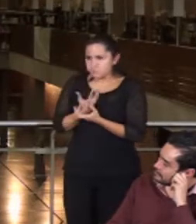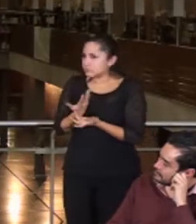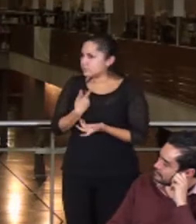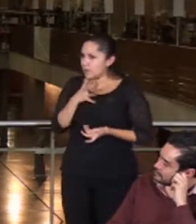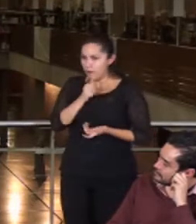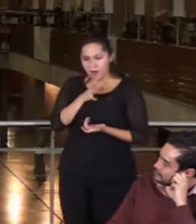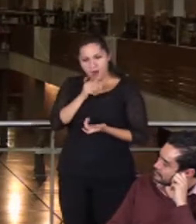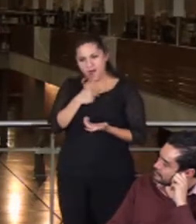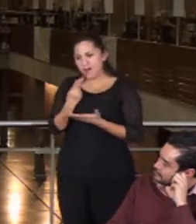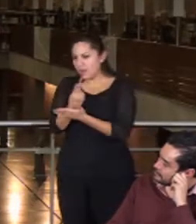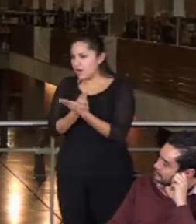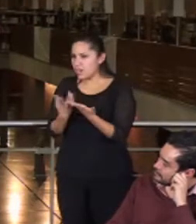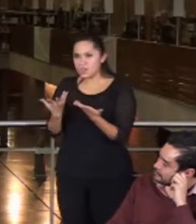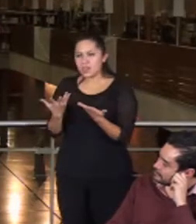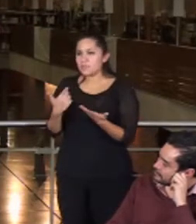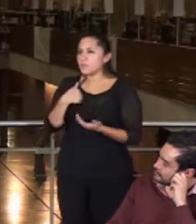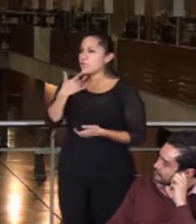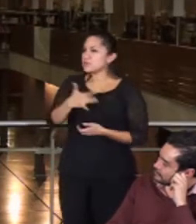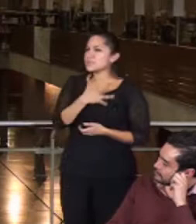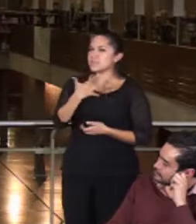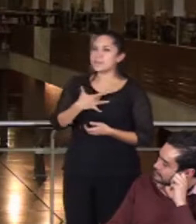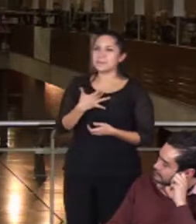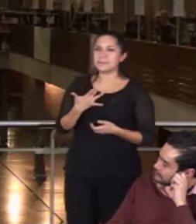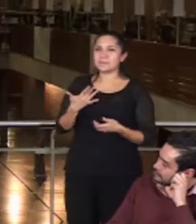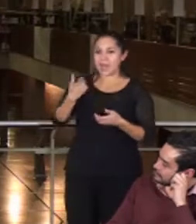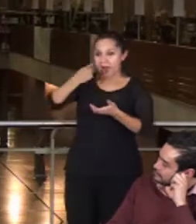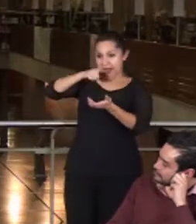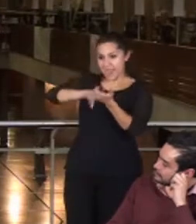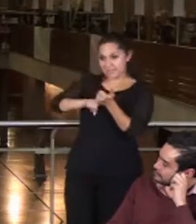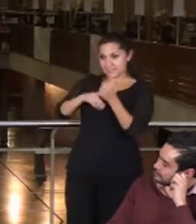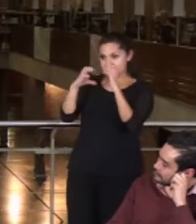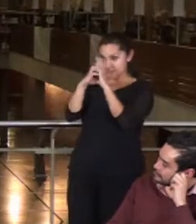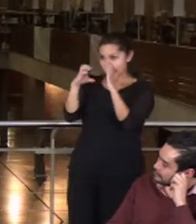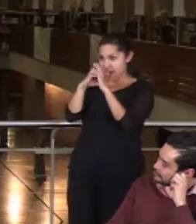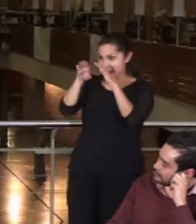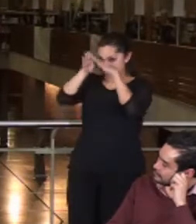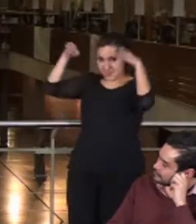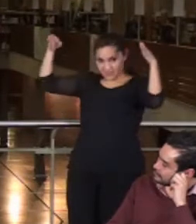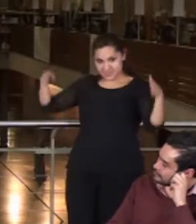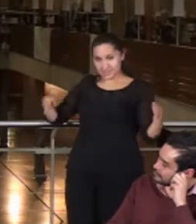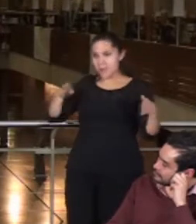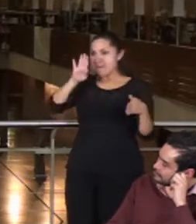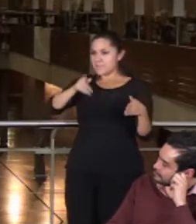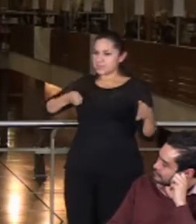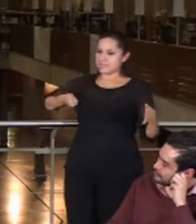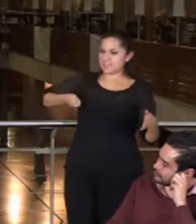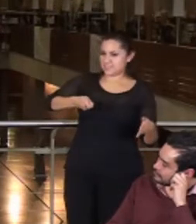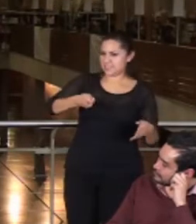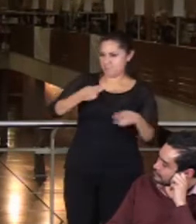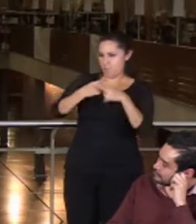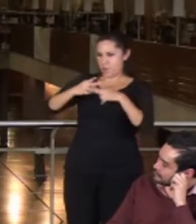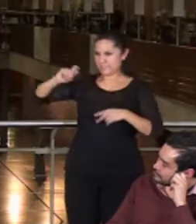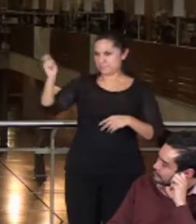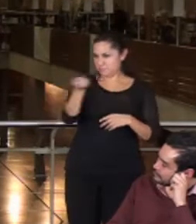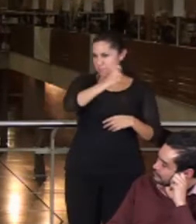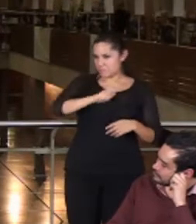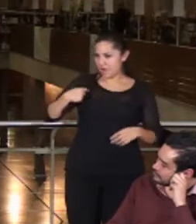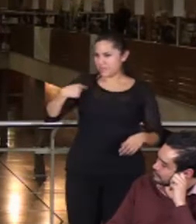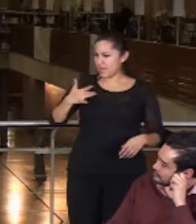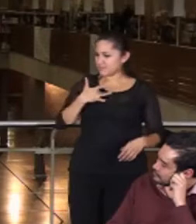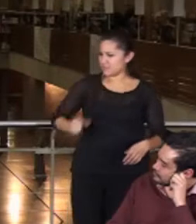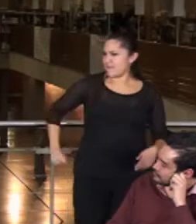toda llena con una espada atrás entonces yo decía por favor déjenme moverme un poquito